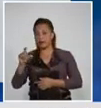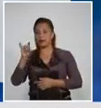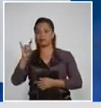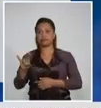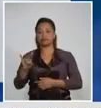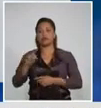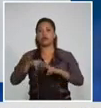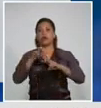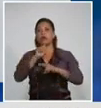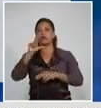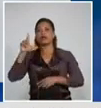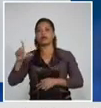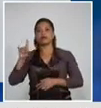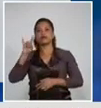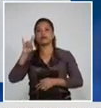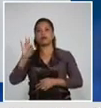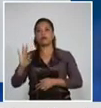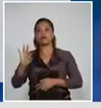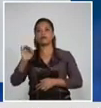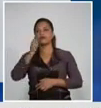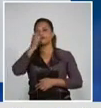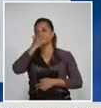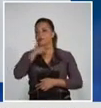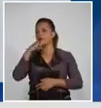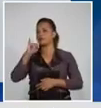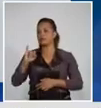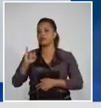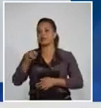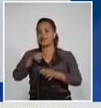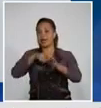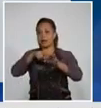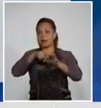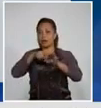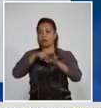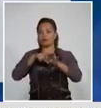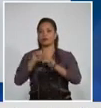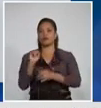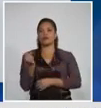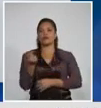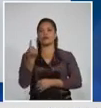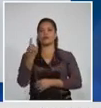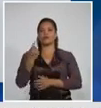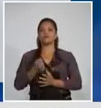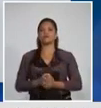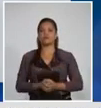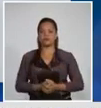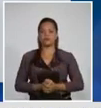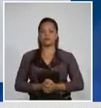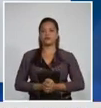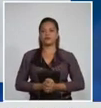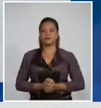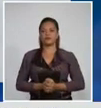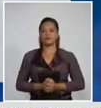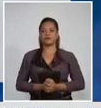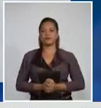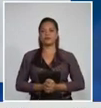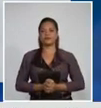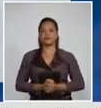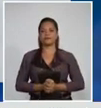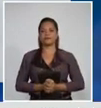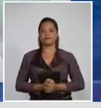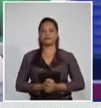de Ávila, 6, y el municipio especial Isla de la Juventud confirma un caso en el día de ayer. El